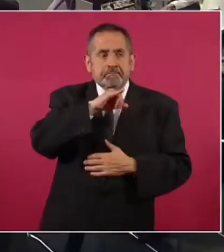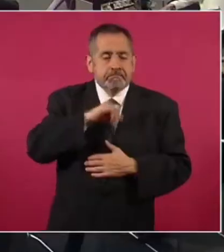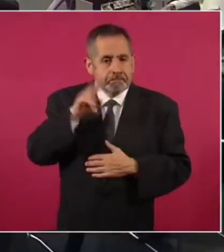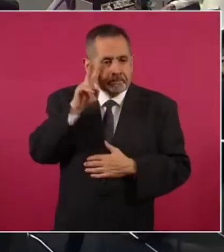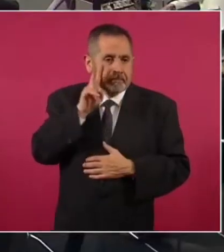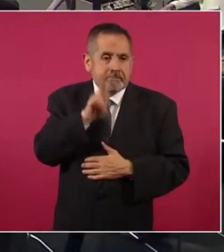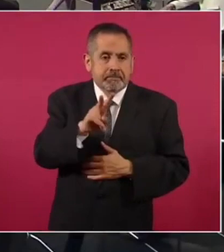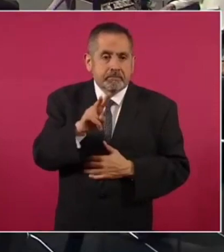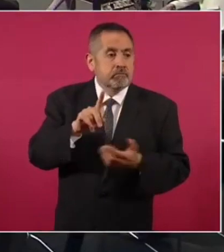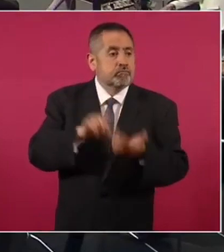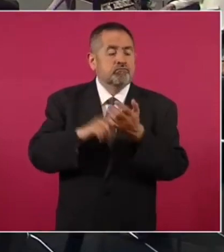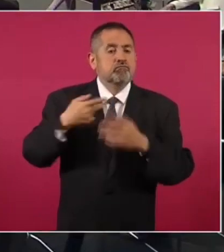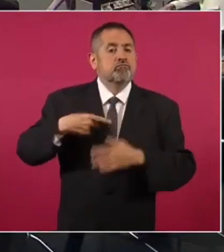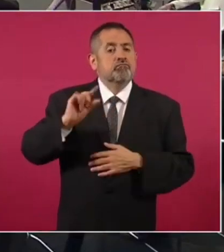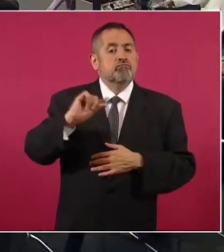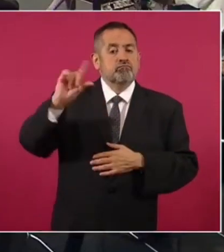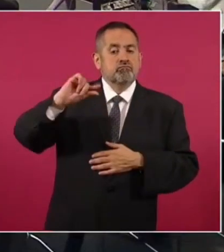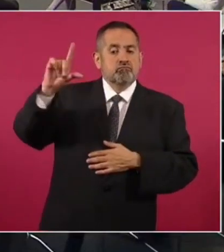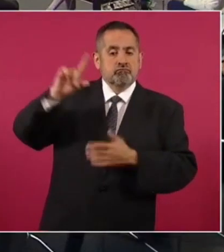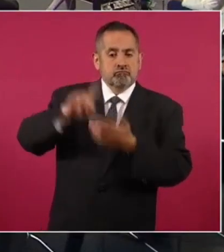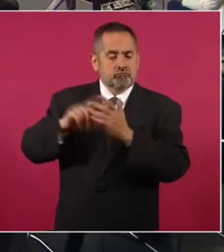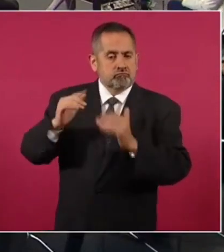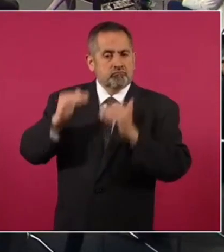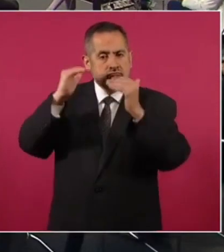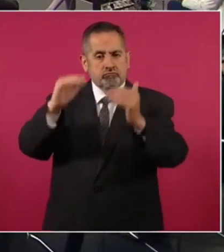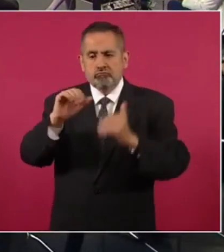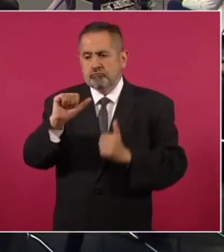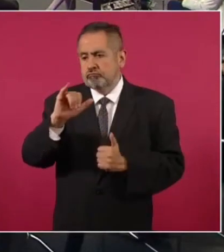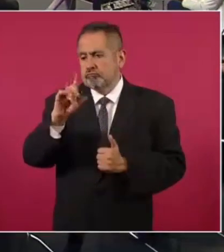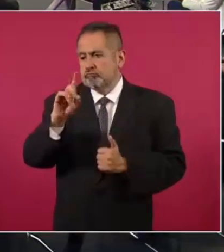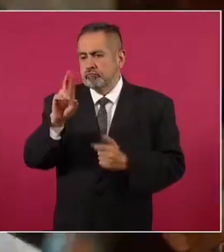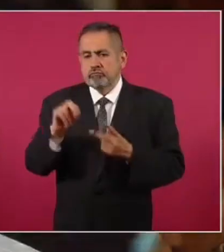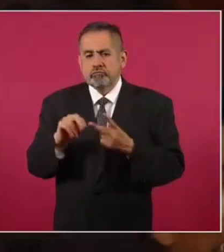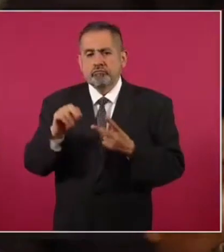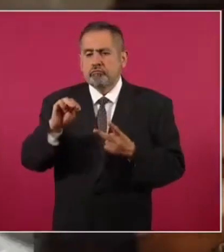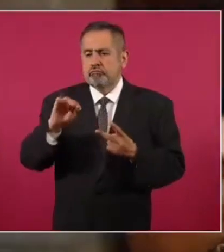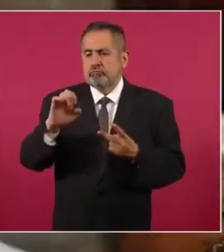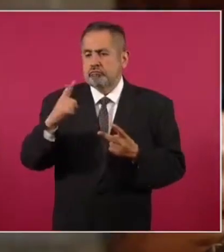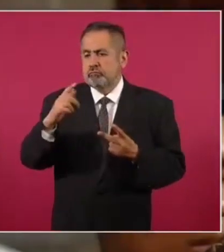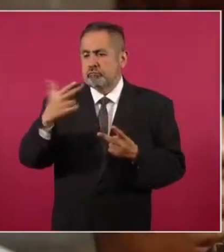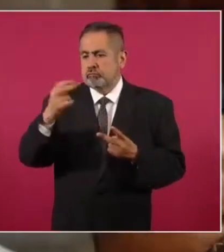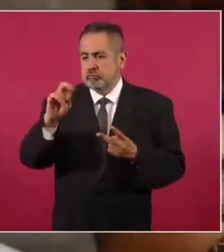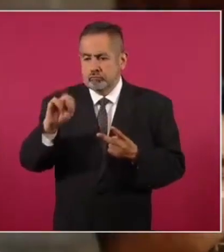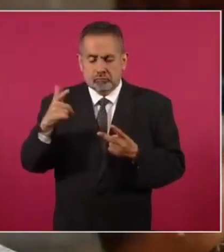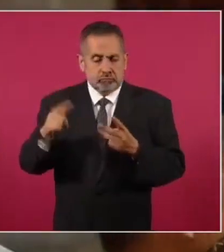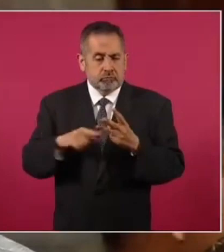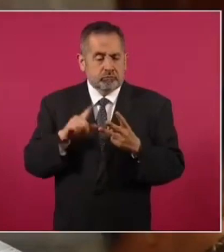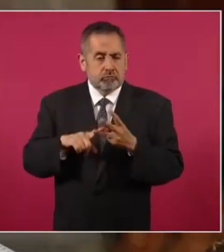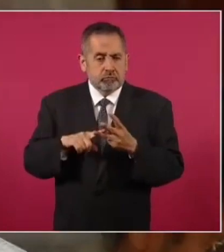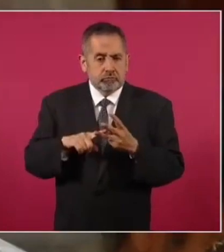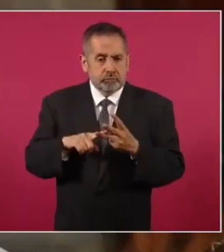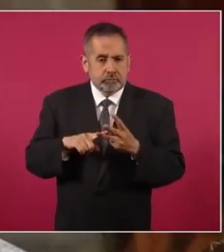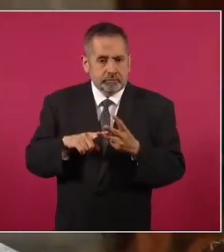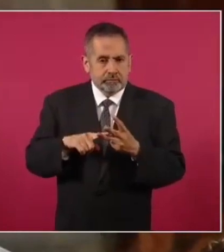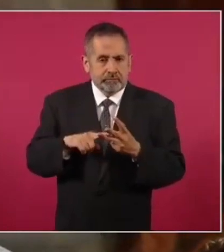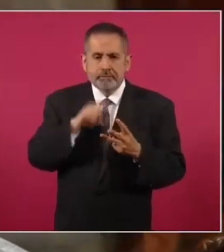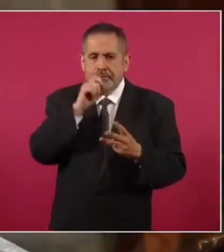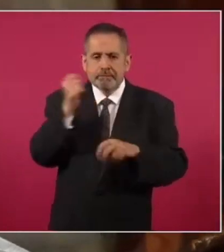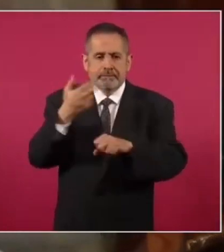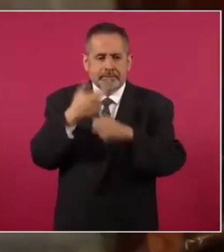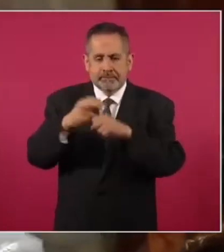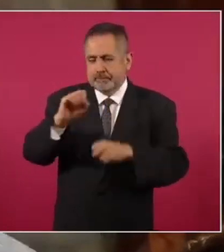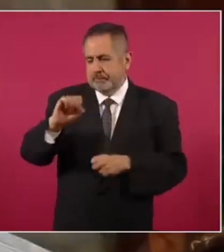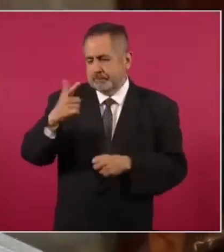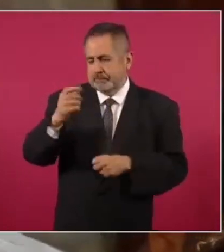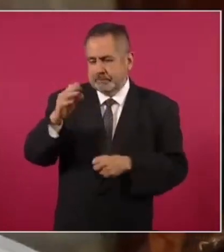ningún funcionario de alto nivel, como en ese entonces estaba Alejandro Rubido, Miguel Ángel Osorio Chong como secretario de Gobernación, que